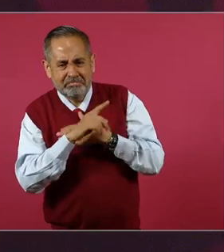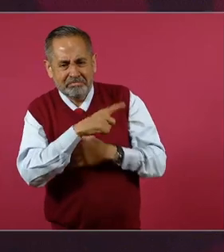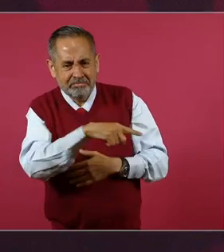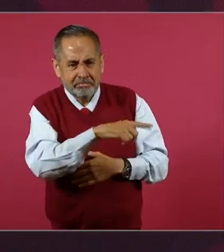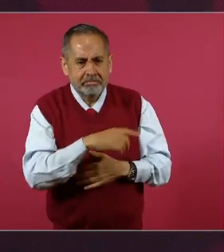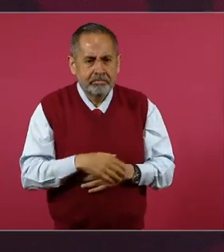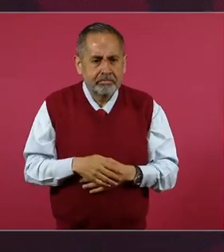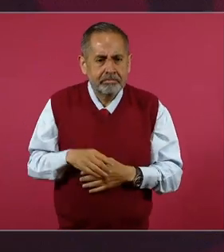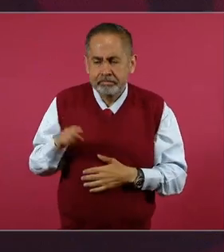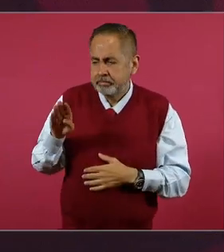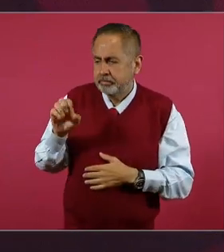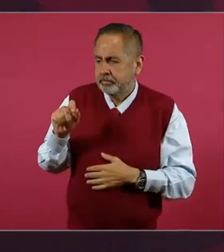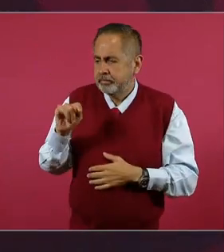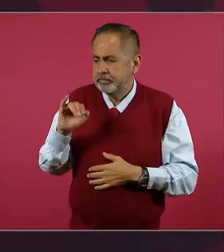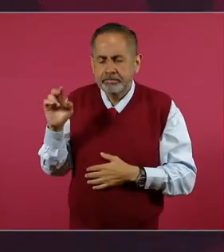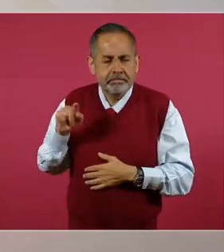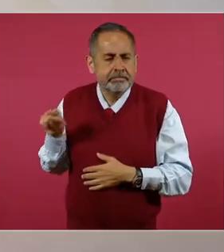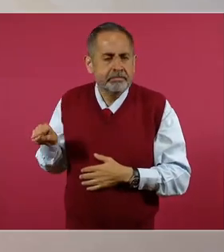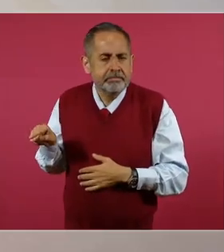Beatriz, que